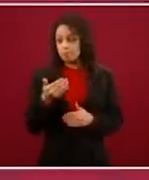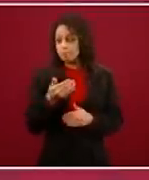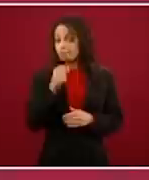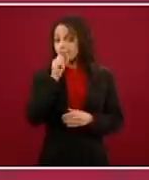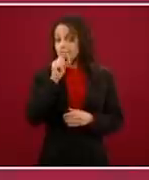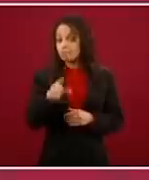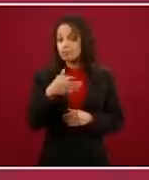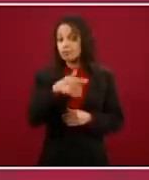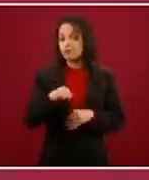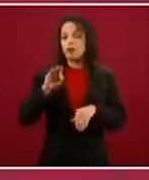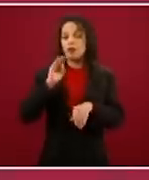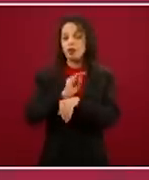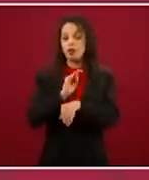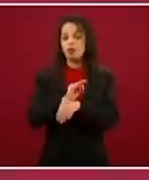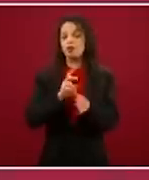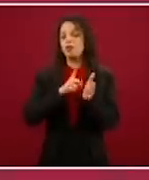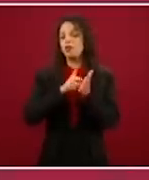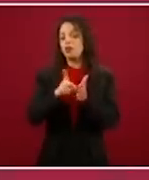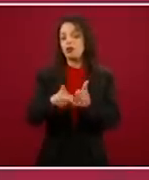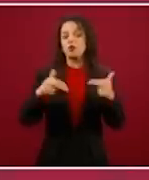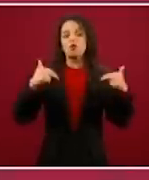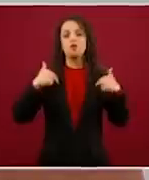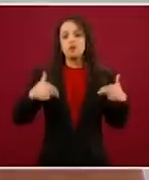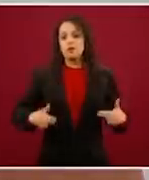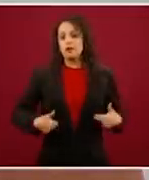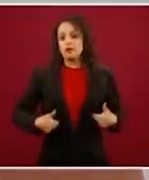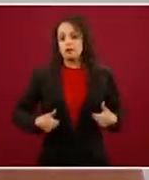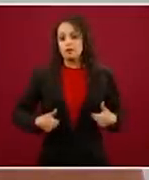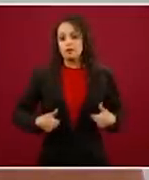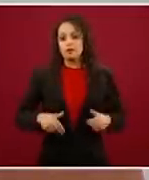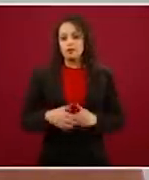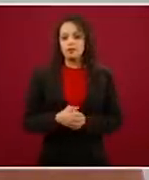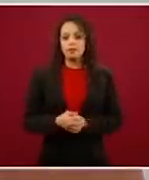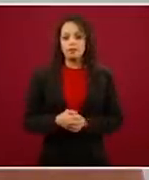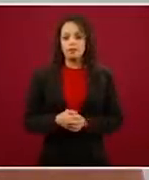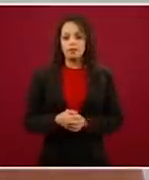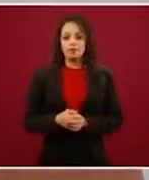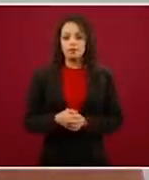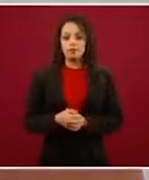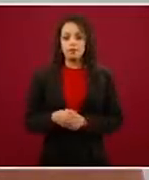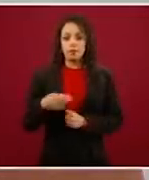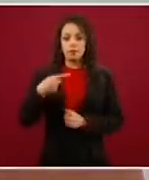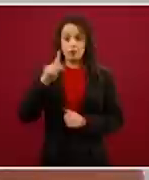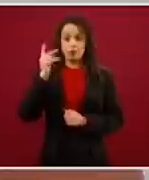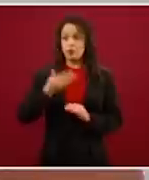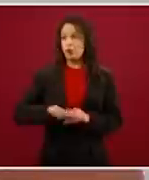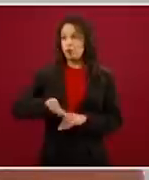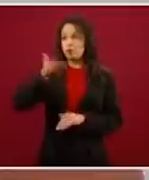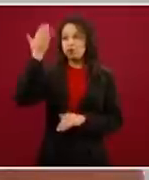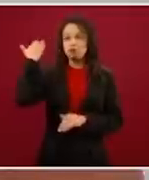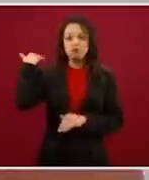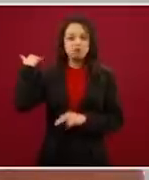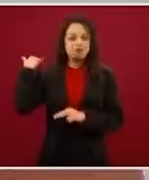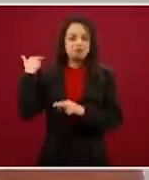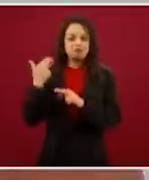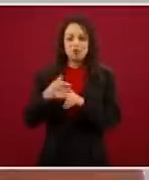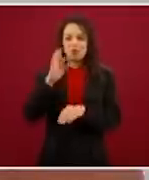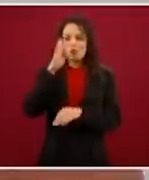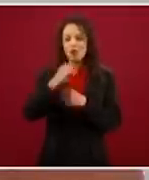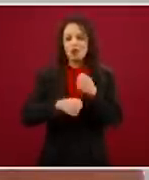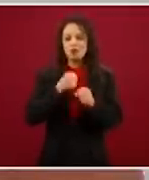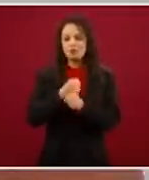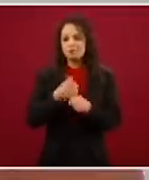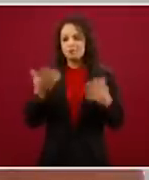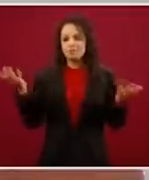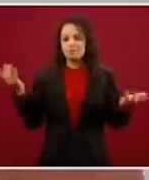la defensa de los derechos humanos. Pero desde hace 40 años no existía todavía